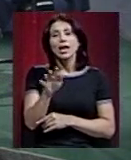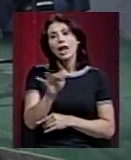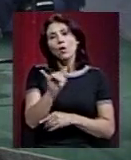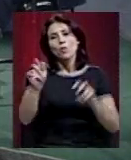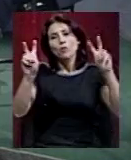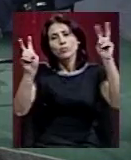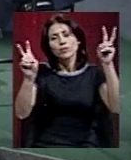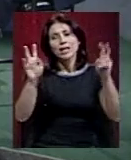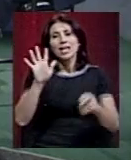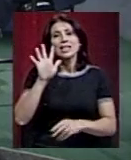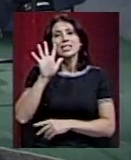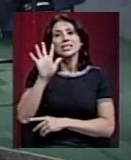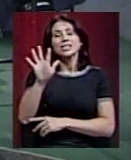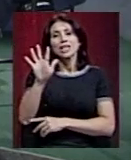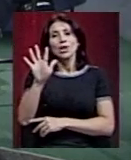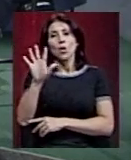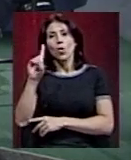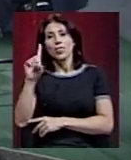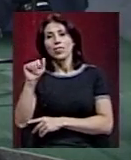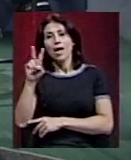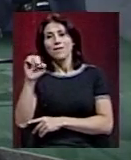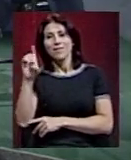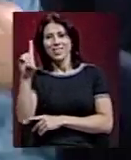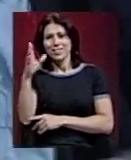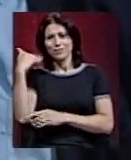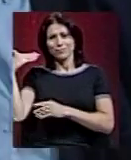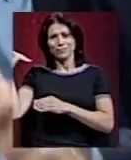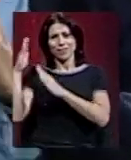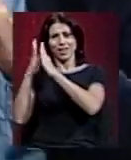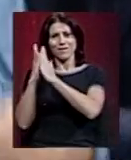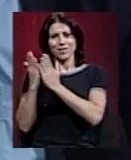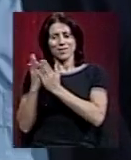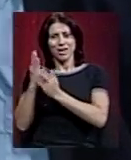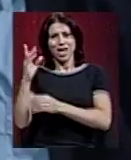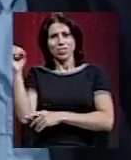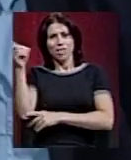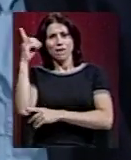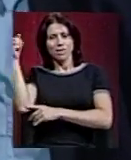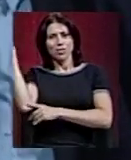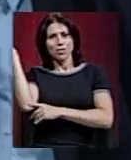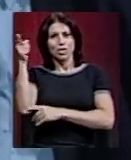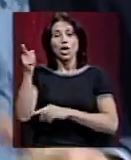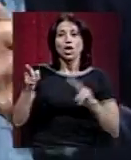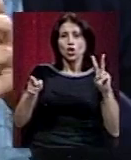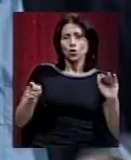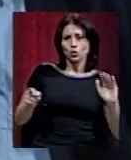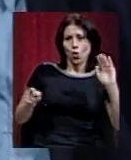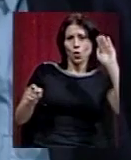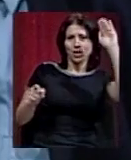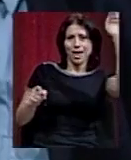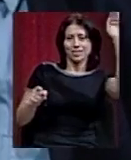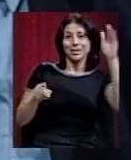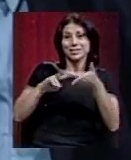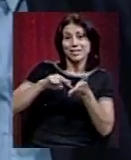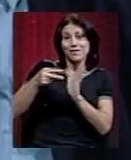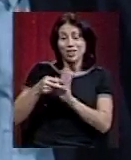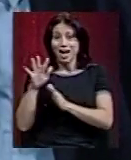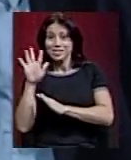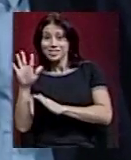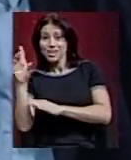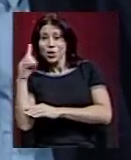Davides y 2 Goliates afuera, y esta capacidad de que el problema se manejara entre los 5